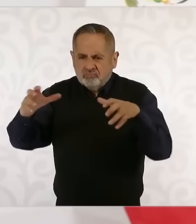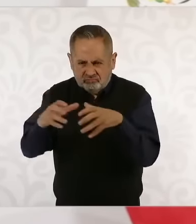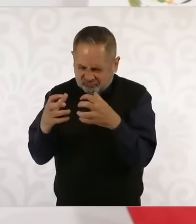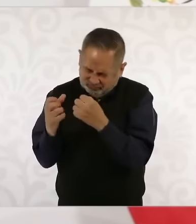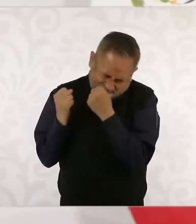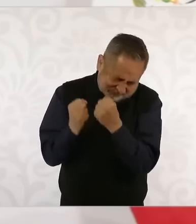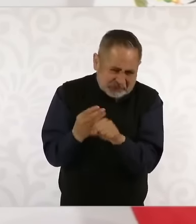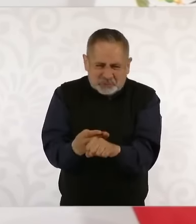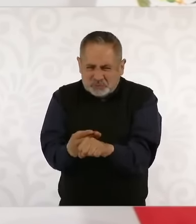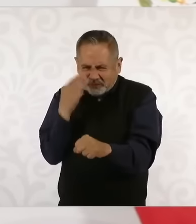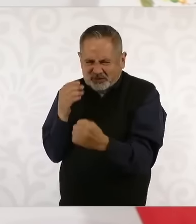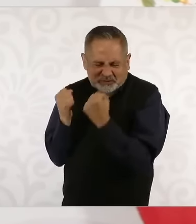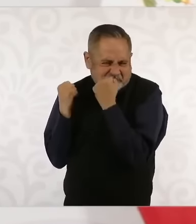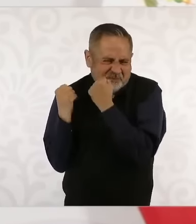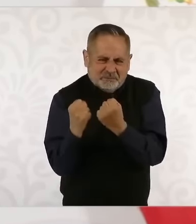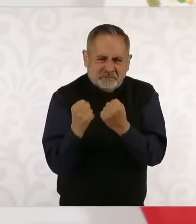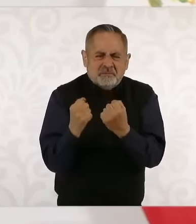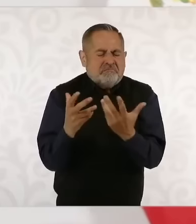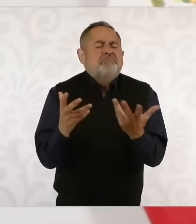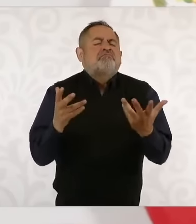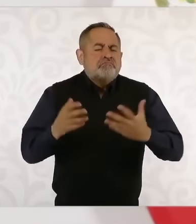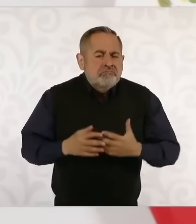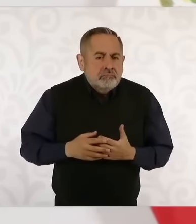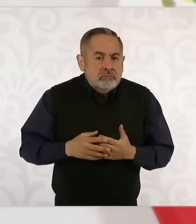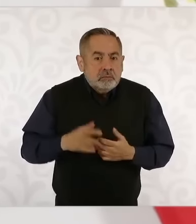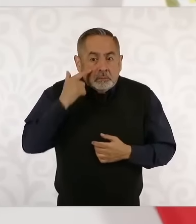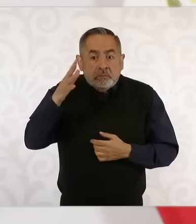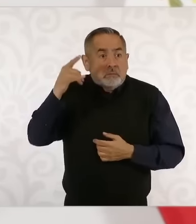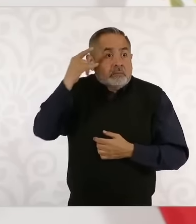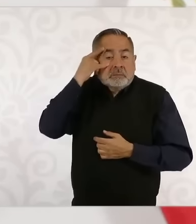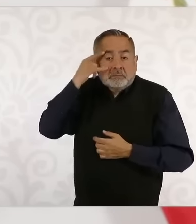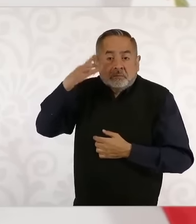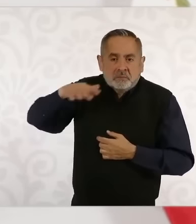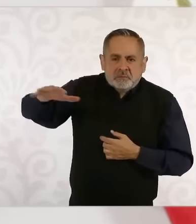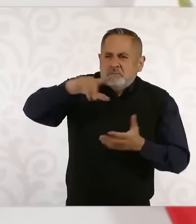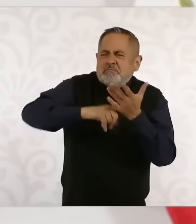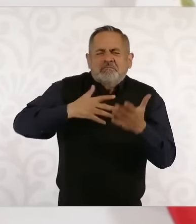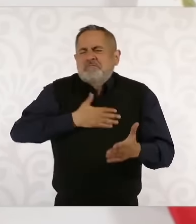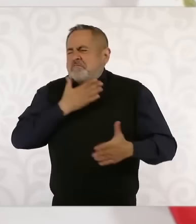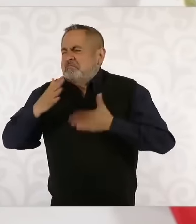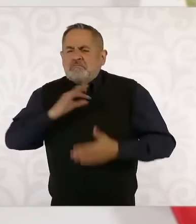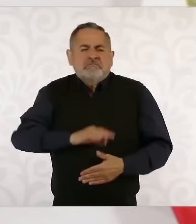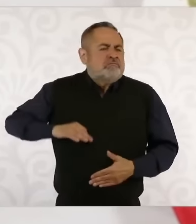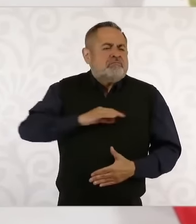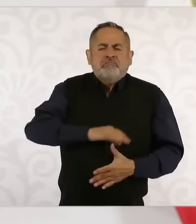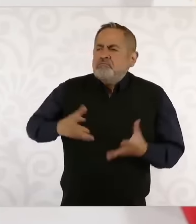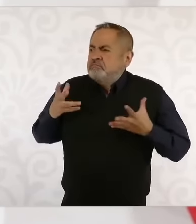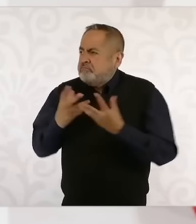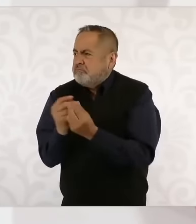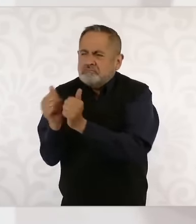Fuertes, muy fuertes. En Campeche hubieran visto la gente feliz con nosotros.